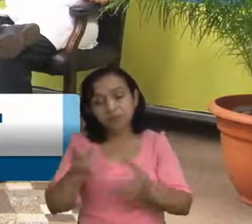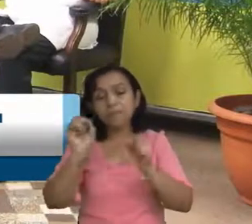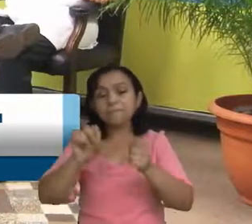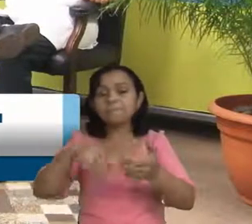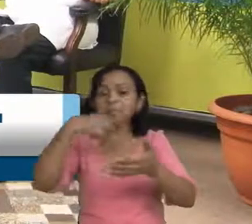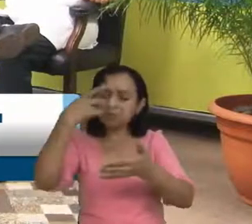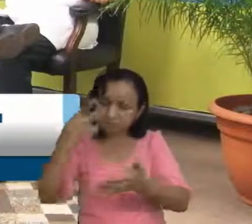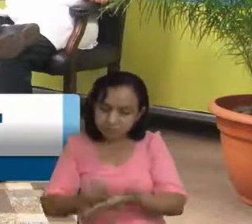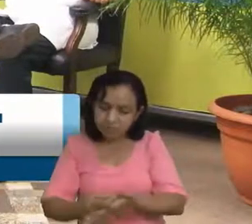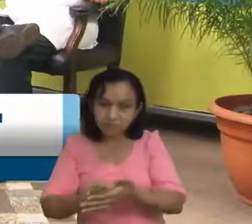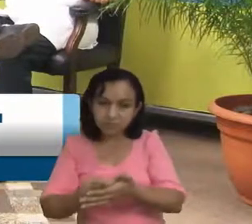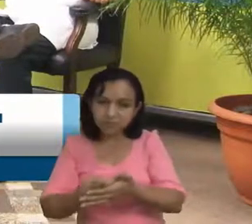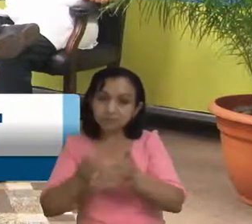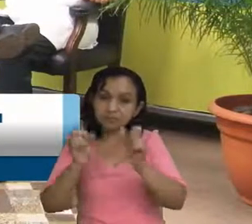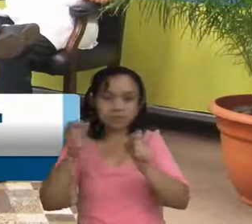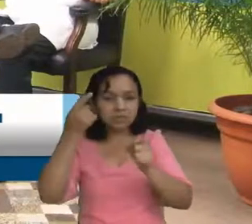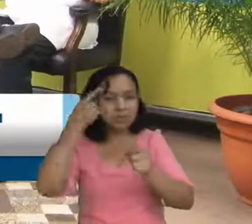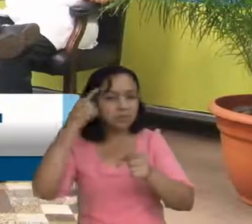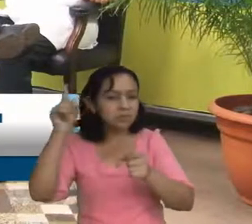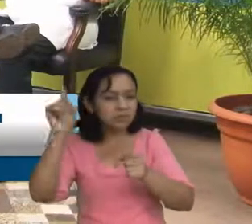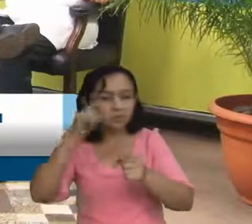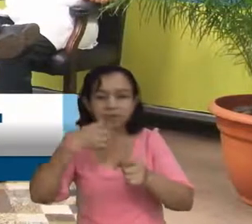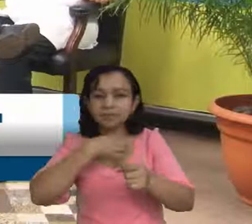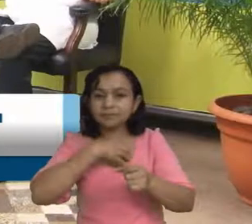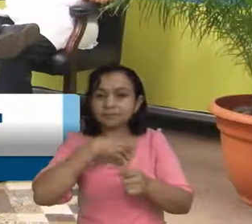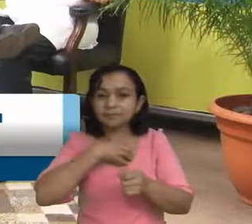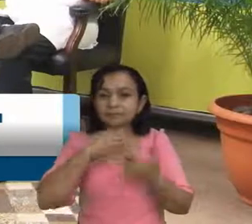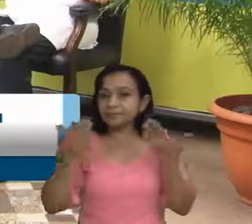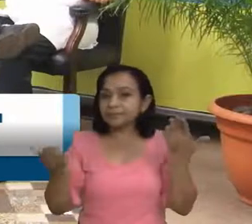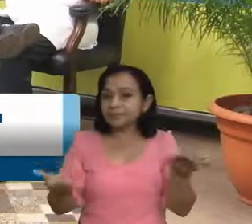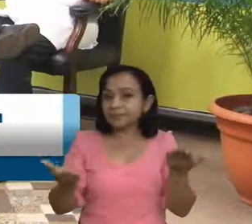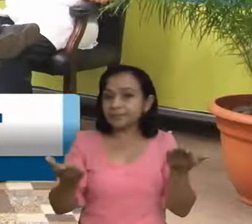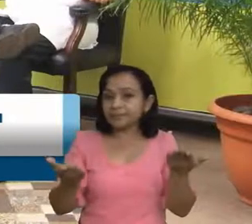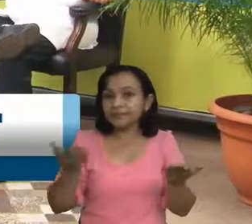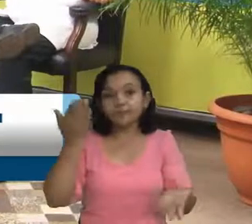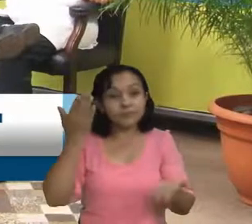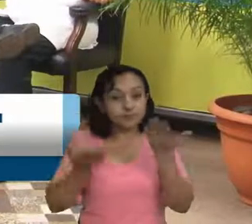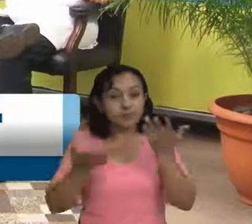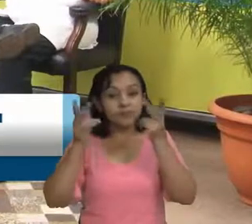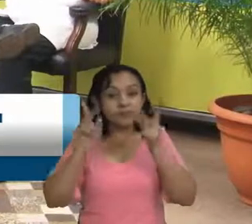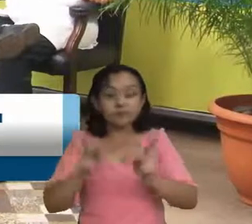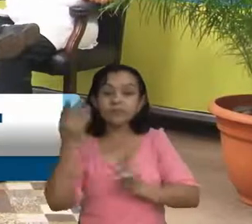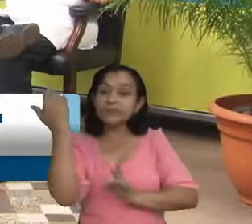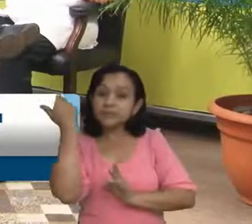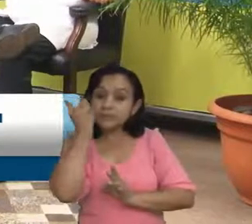¿verdad? Ya no tiene conciencia de sí mismo y obviamente el paciente, al ser